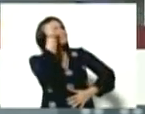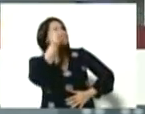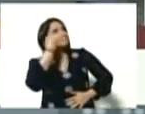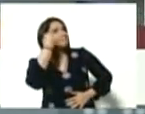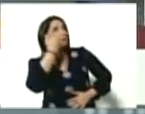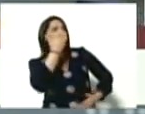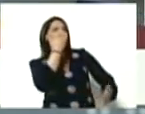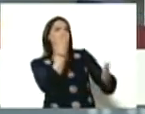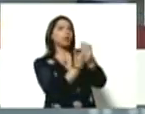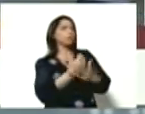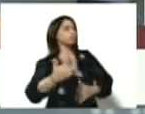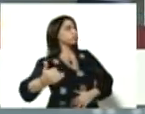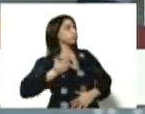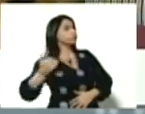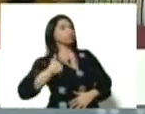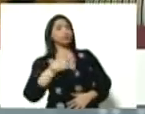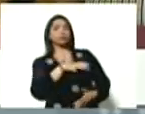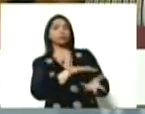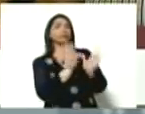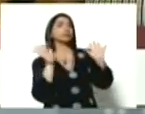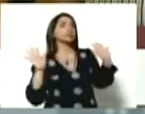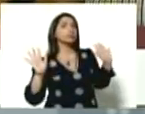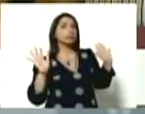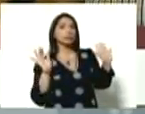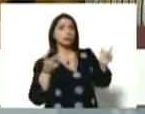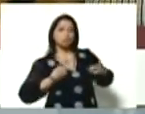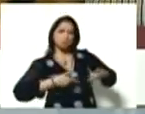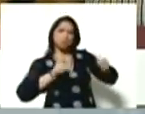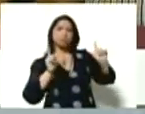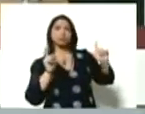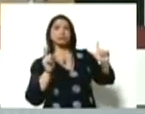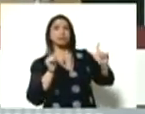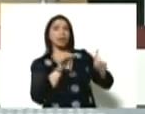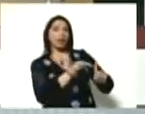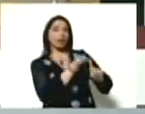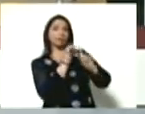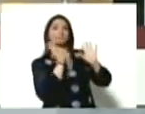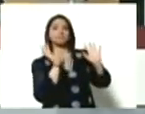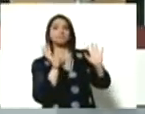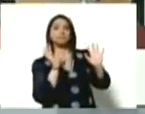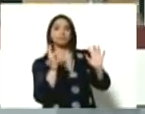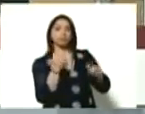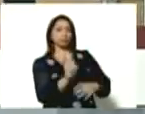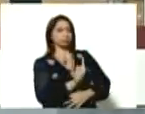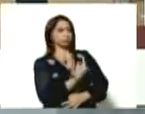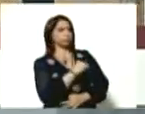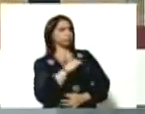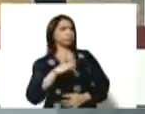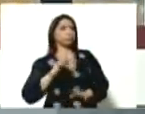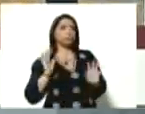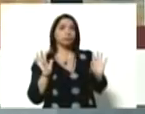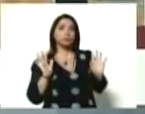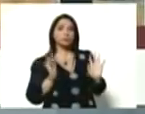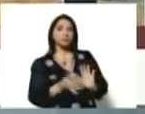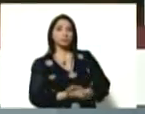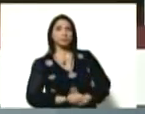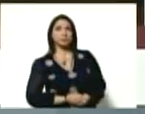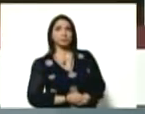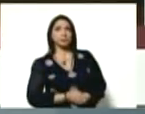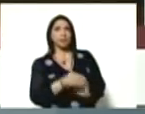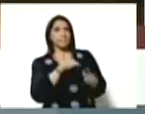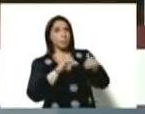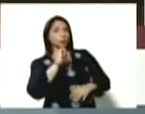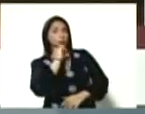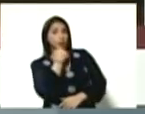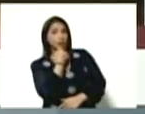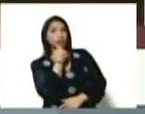afrontar en cualquier circunstancia la posibilidad de elegir individualmente el voto